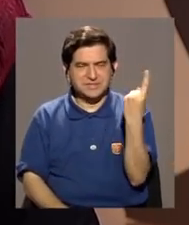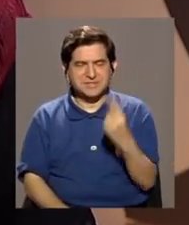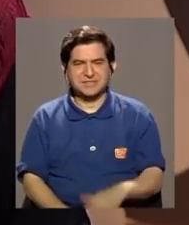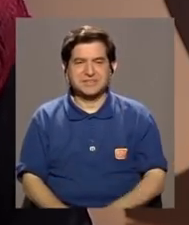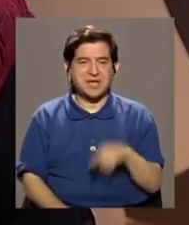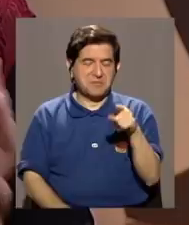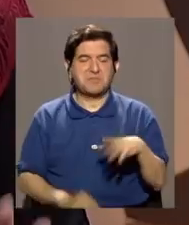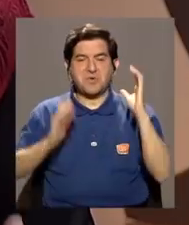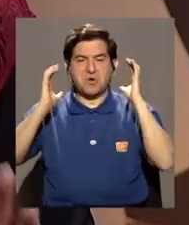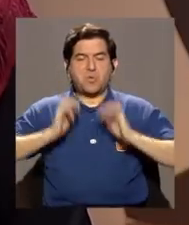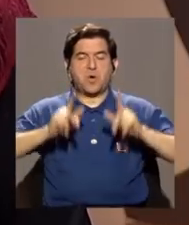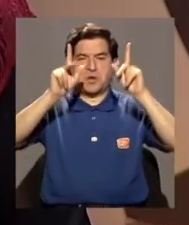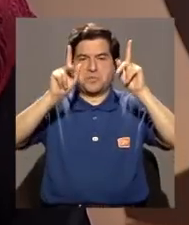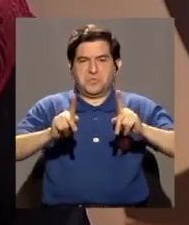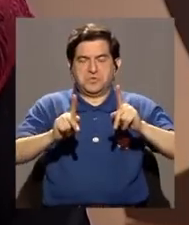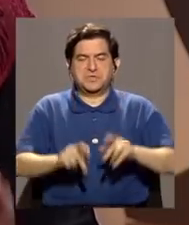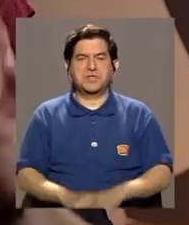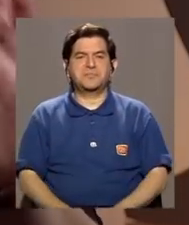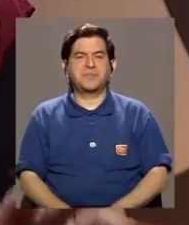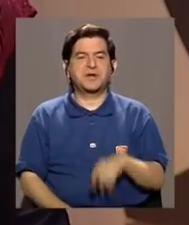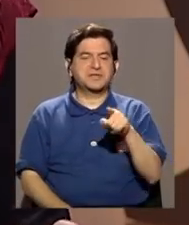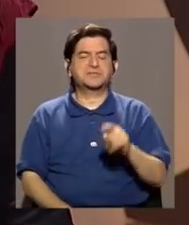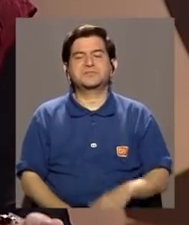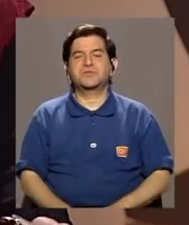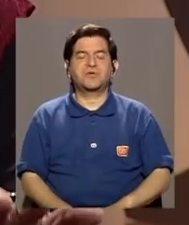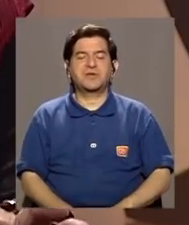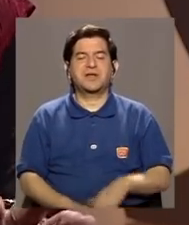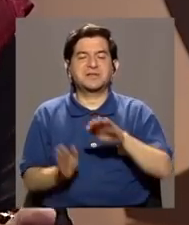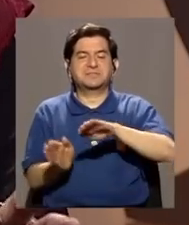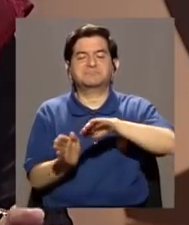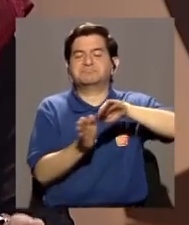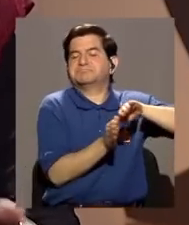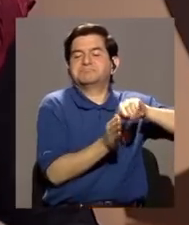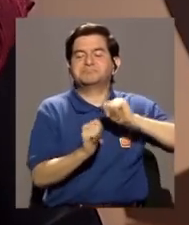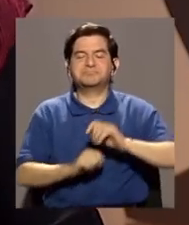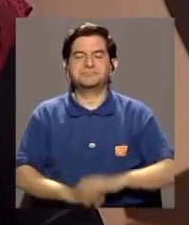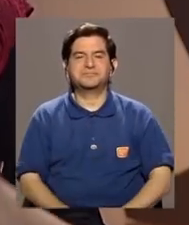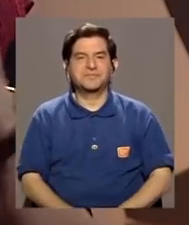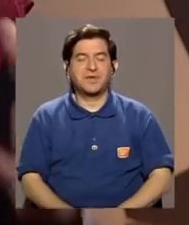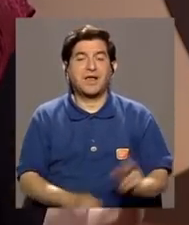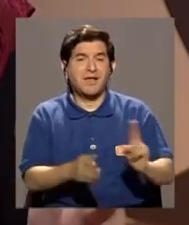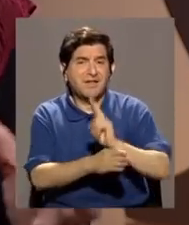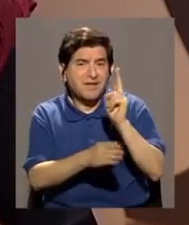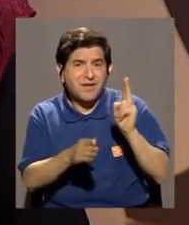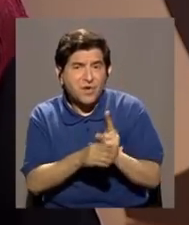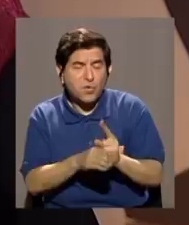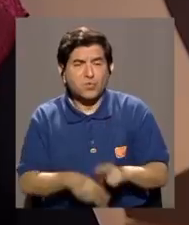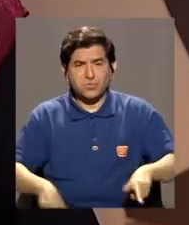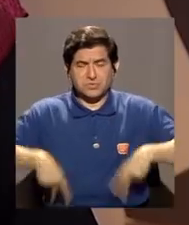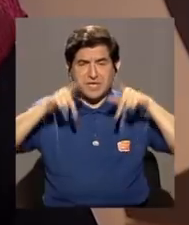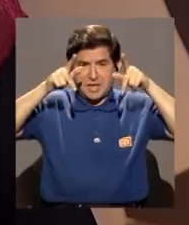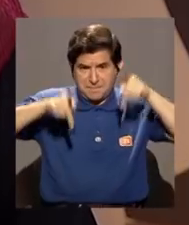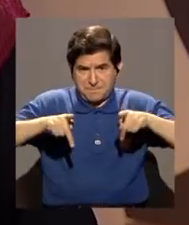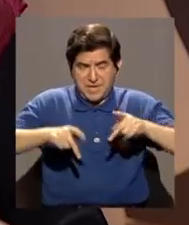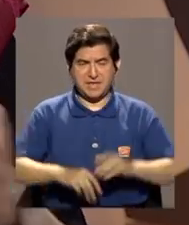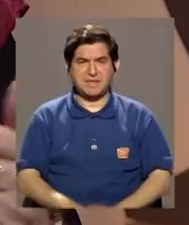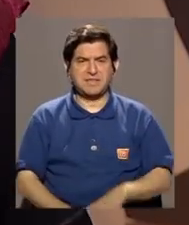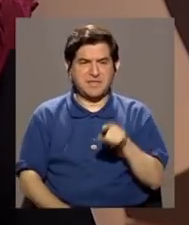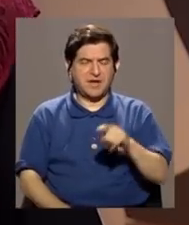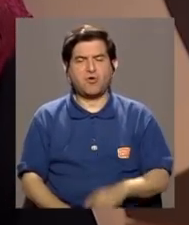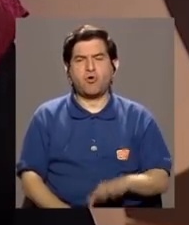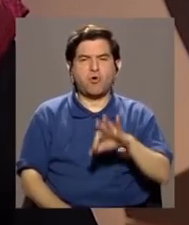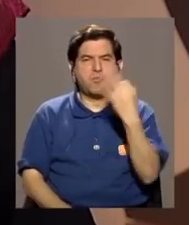siempre pone los cuerpos de ciertas personas en la parrilla verdad que utiliza la vida de ciertas personas